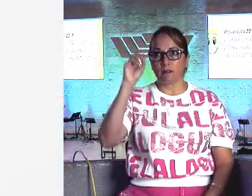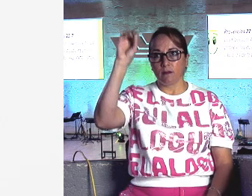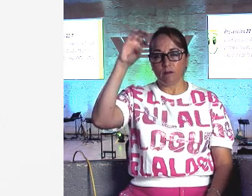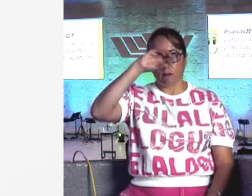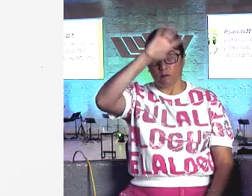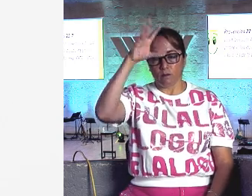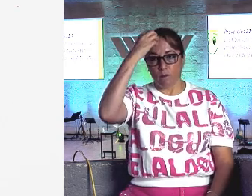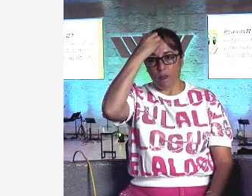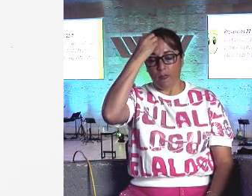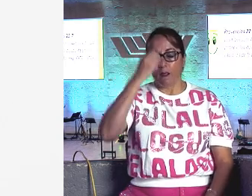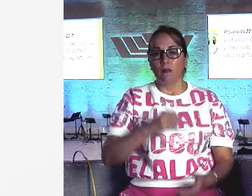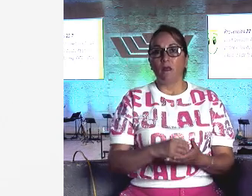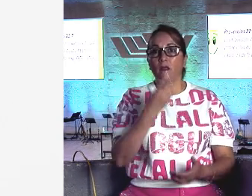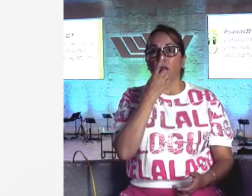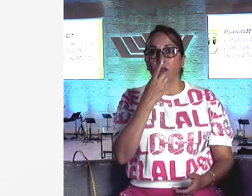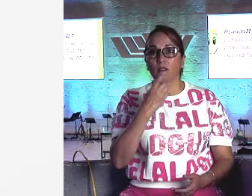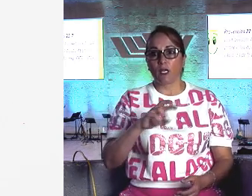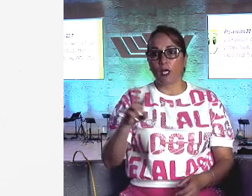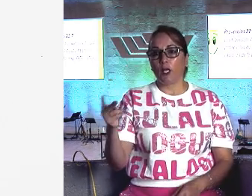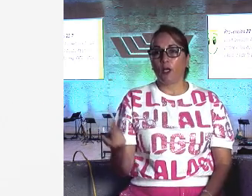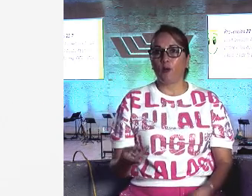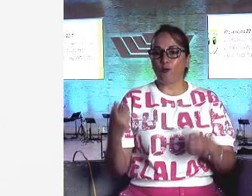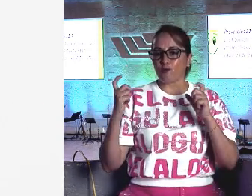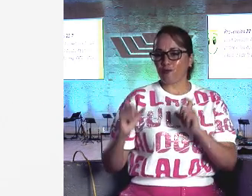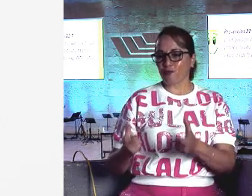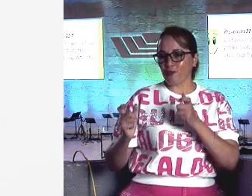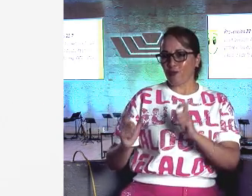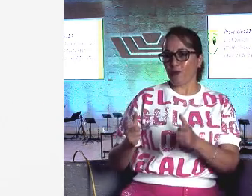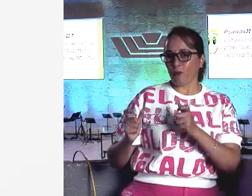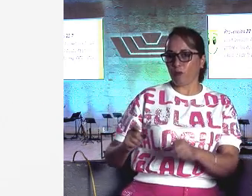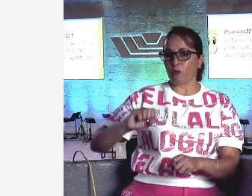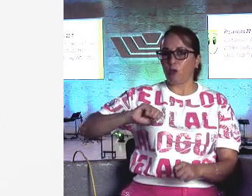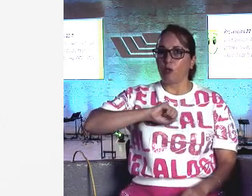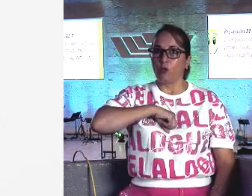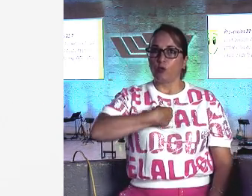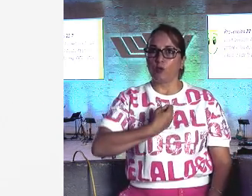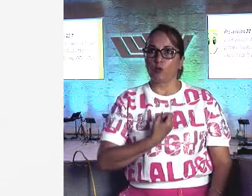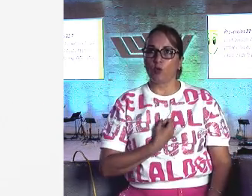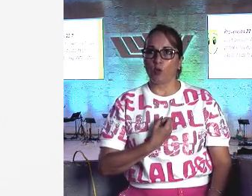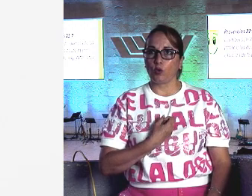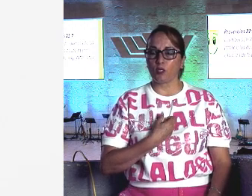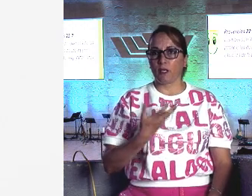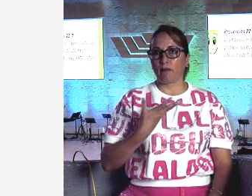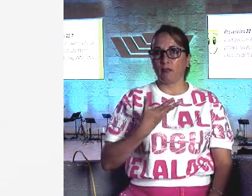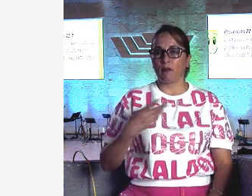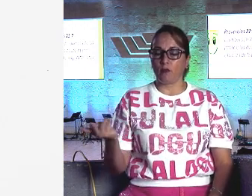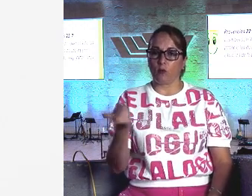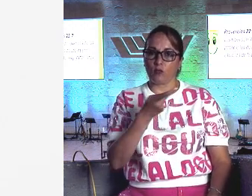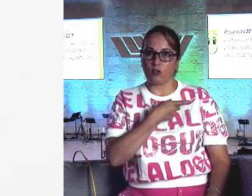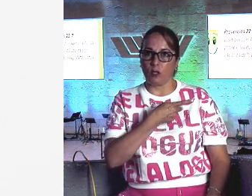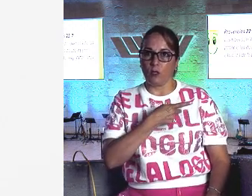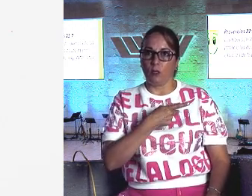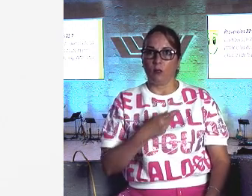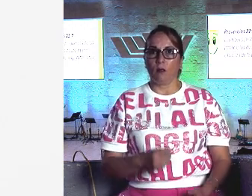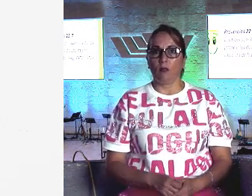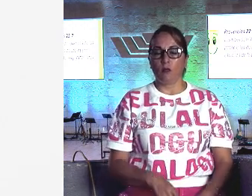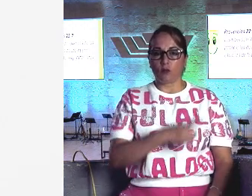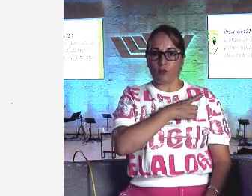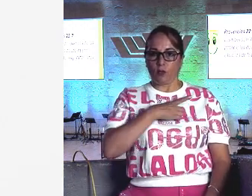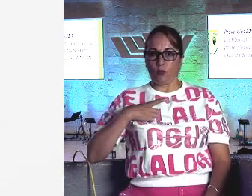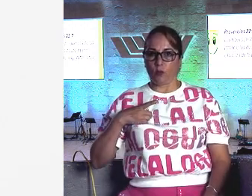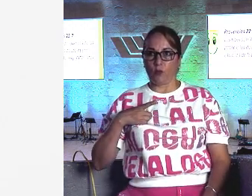los ricos son los amos de los pobres y los deudores, ¿qué cosas son los